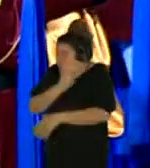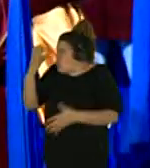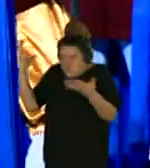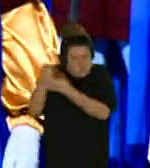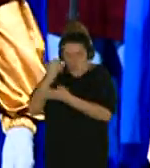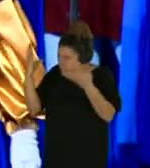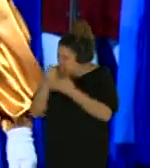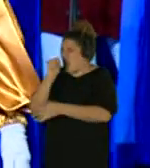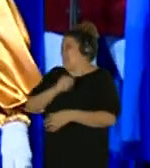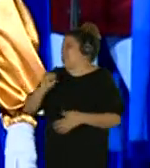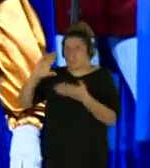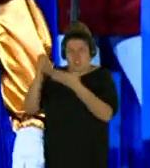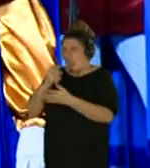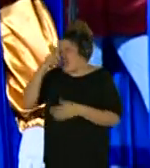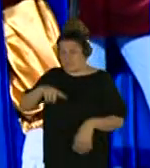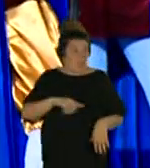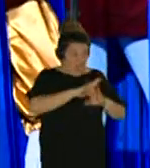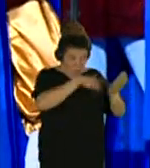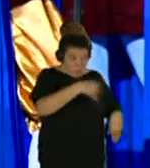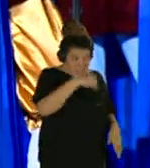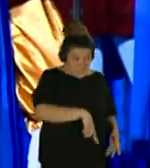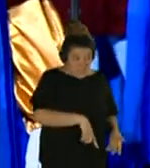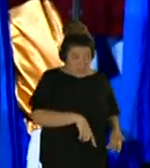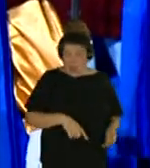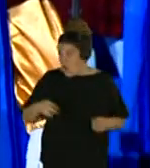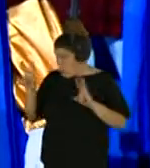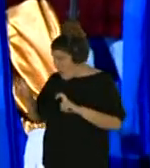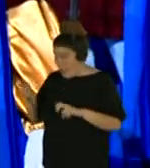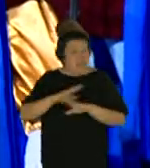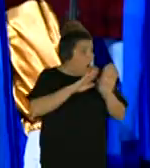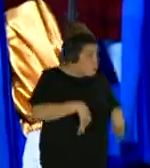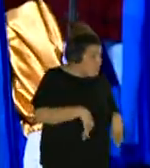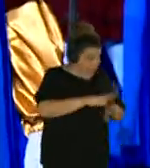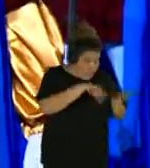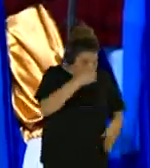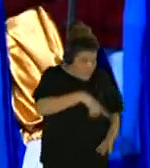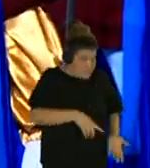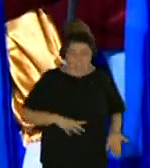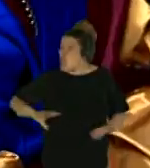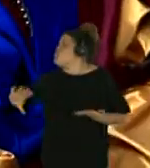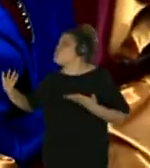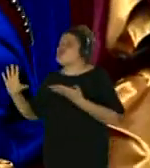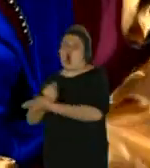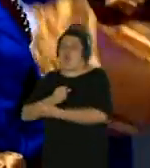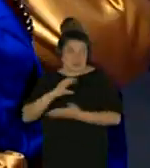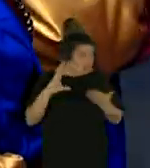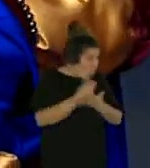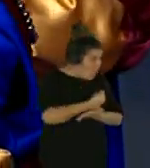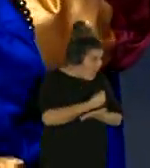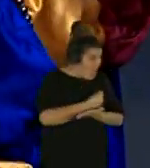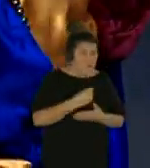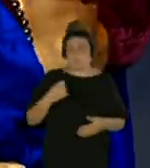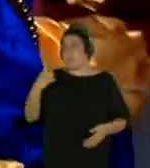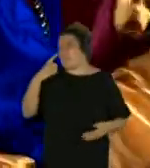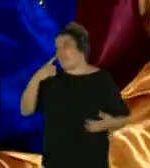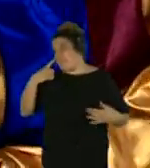las canciones. ¿Todas? ¿Te sabes la última? ¿De nueva? La última. ¿La última te la sabes? Todas. ¿Todas? Vamos a ver si